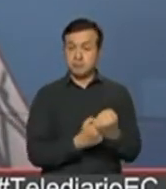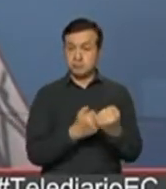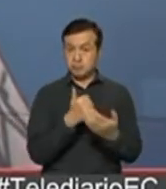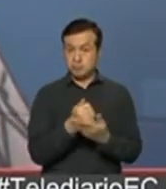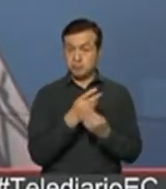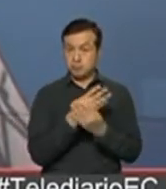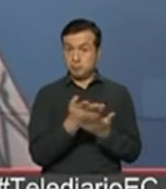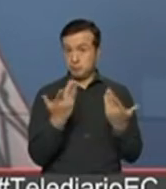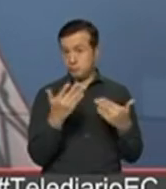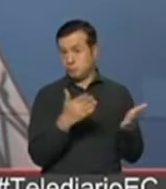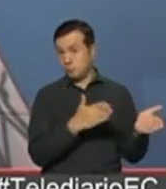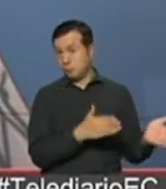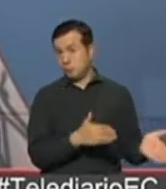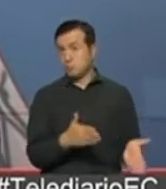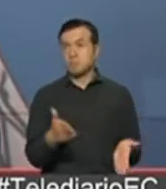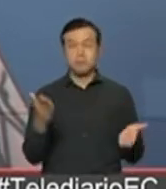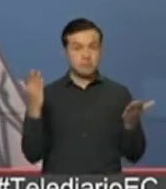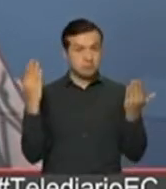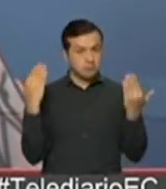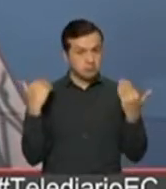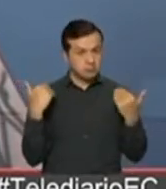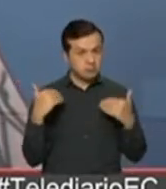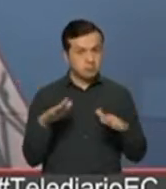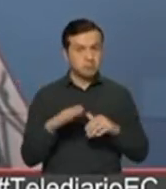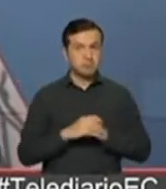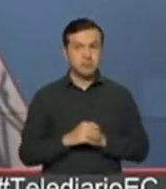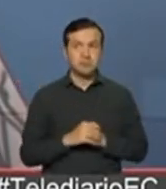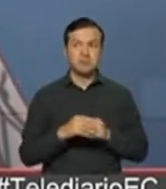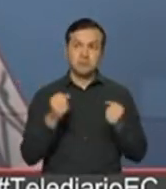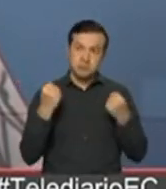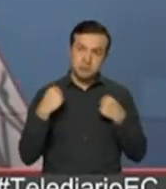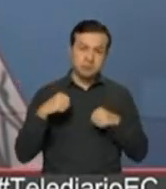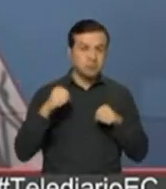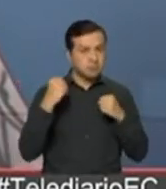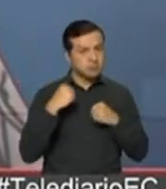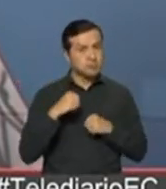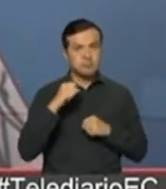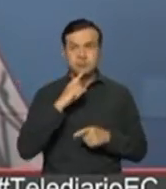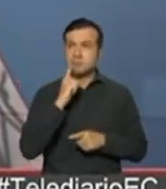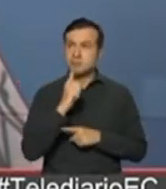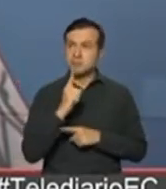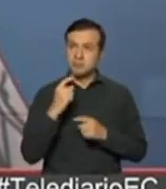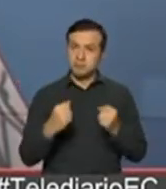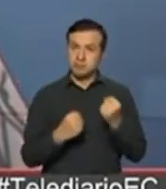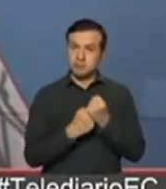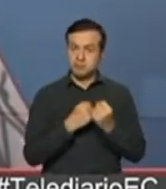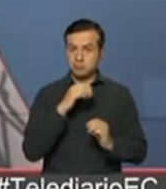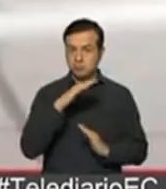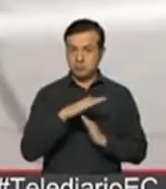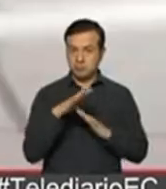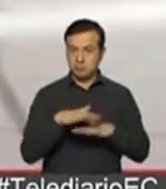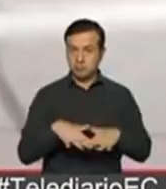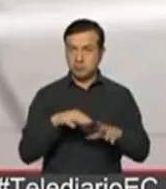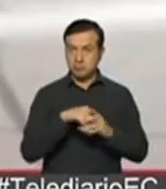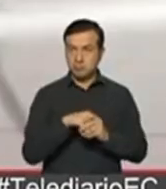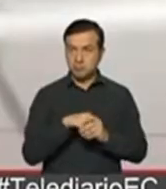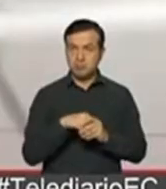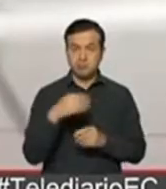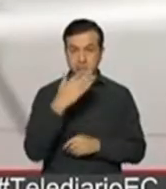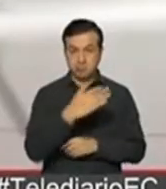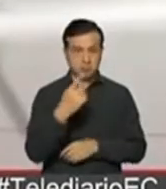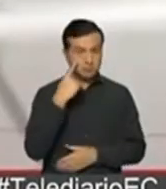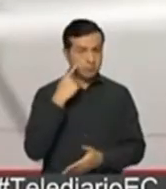sentido para arribar o arrimar el hombro para construir o seguir fortaleciendo la paz ustedes